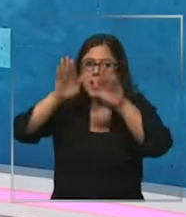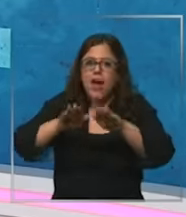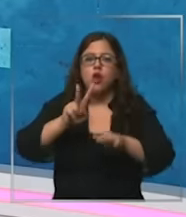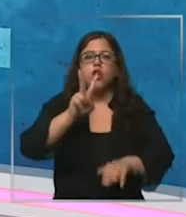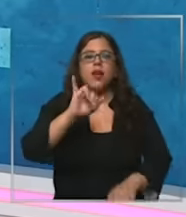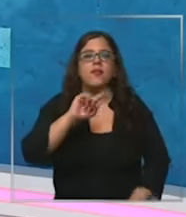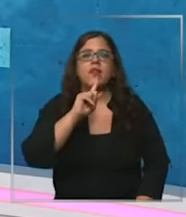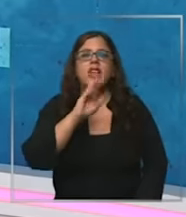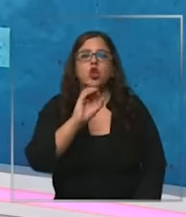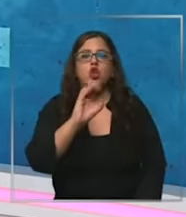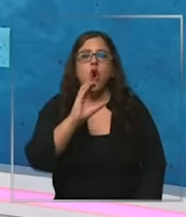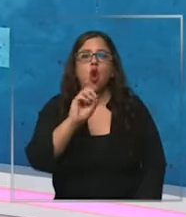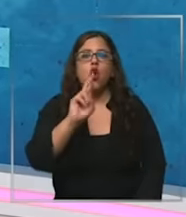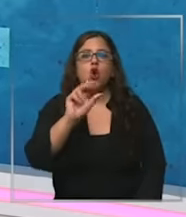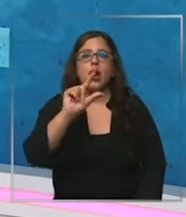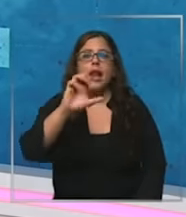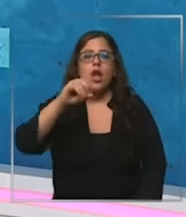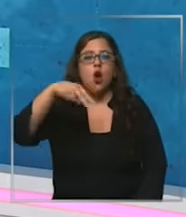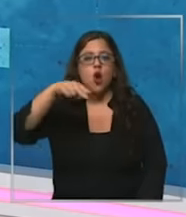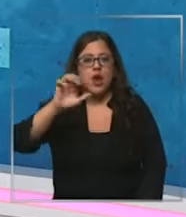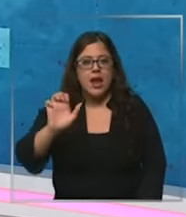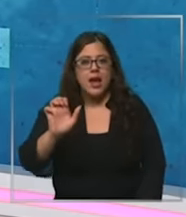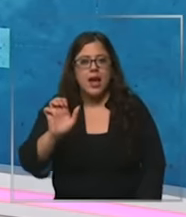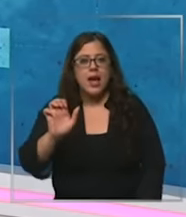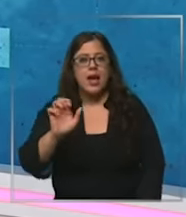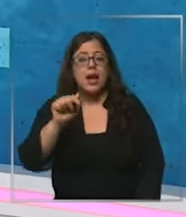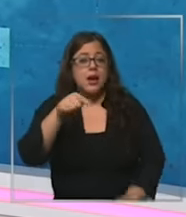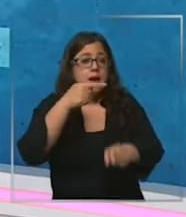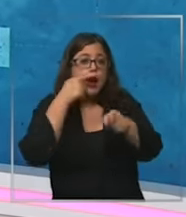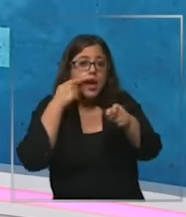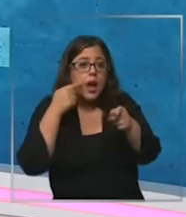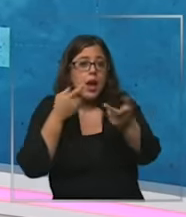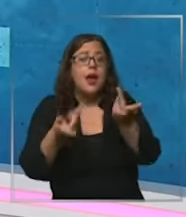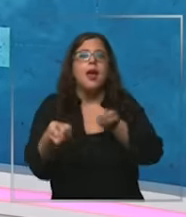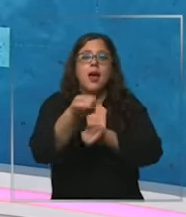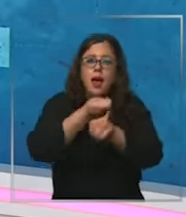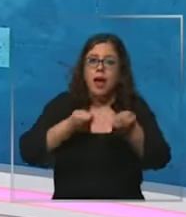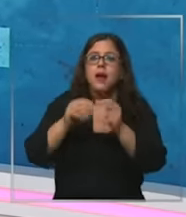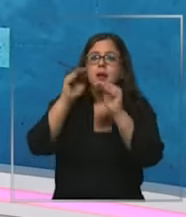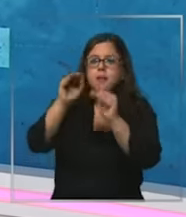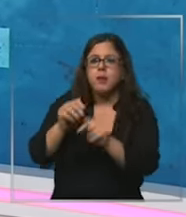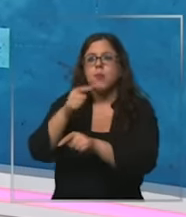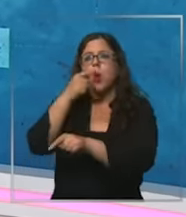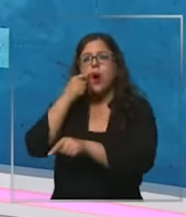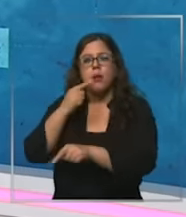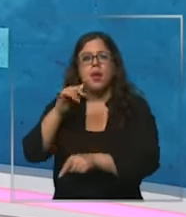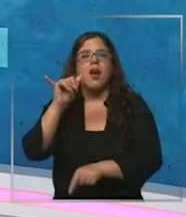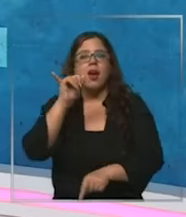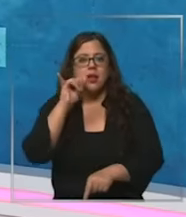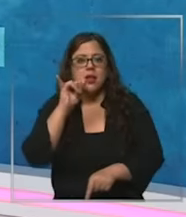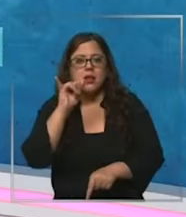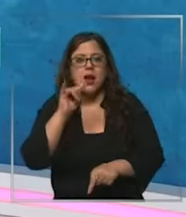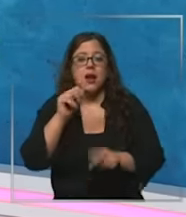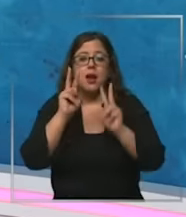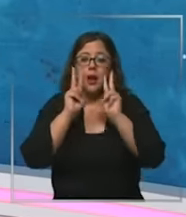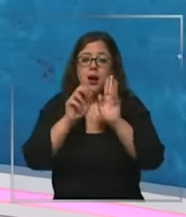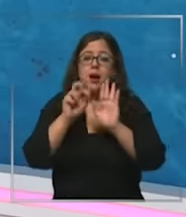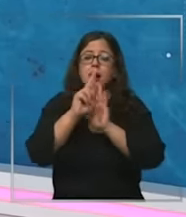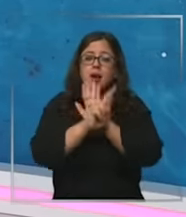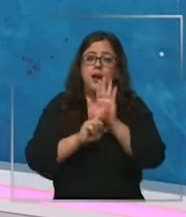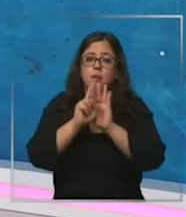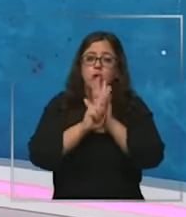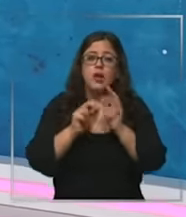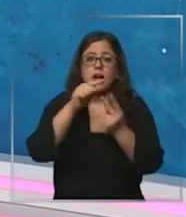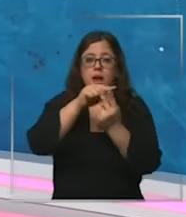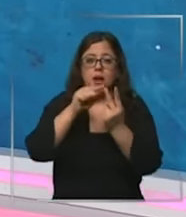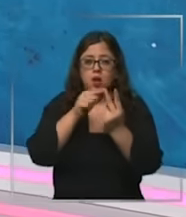manejaba este negocio junto a su familia, igual que el capo de la mafia. El reportaje a fondo es de los periodistas Guillermo